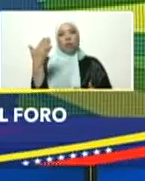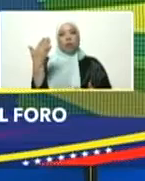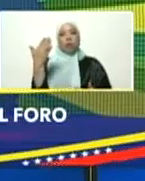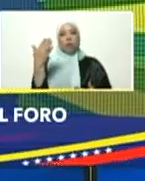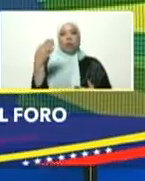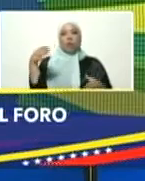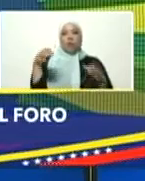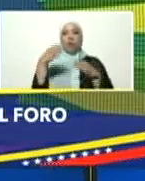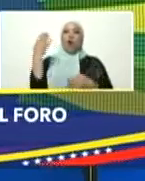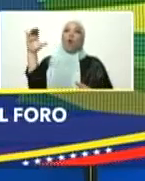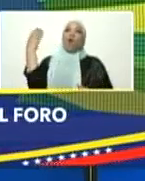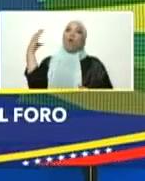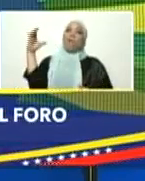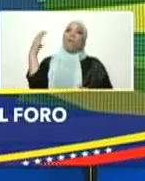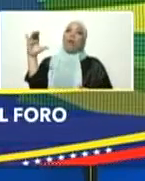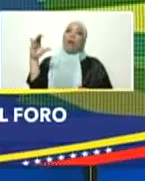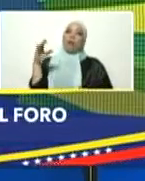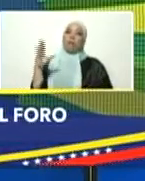gran Colombia,